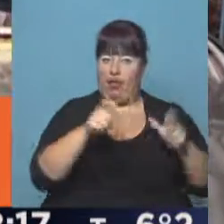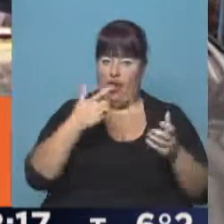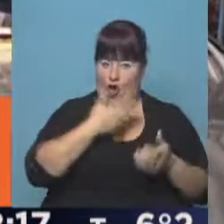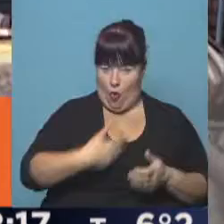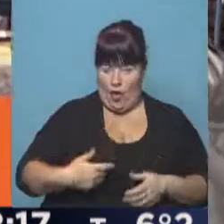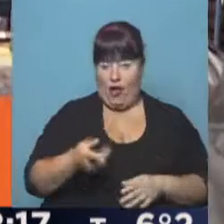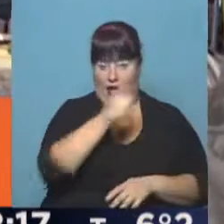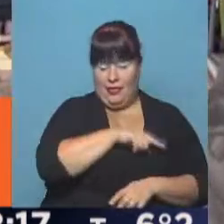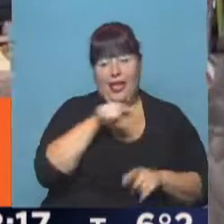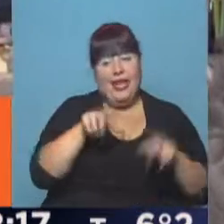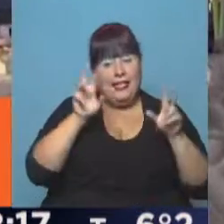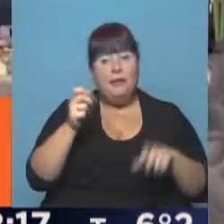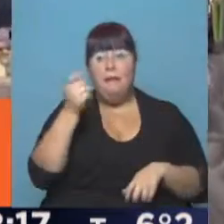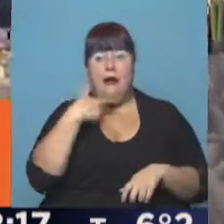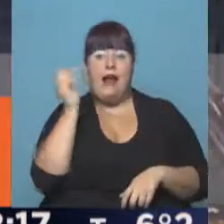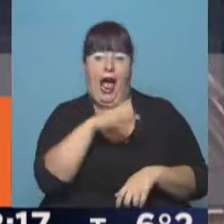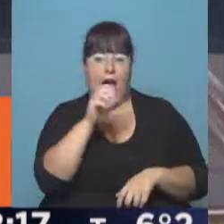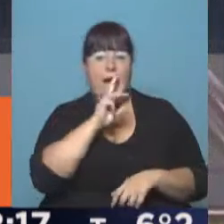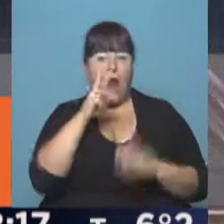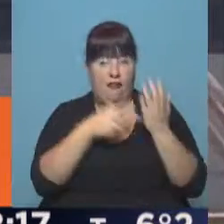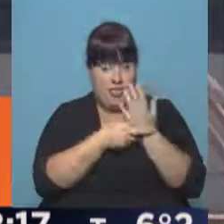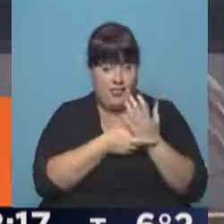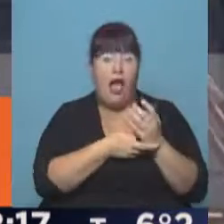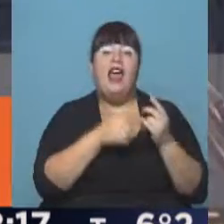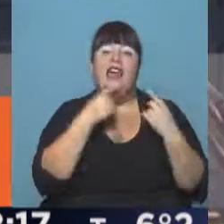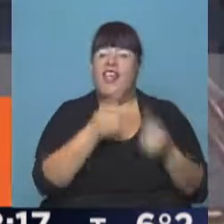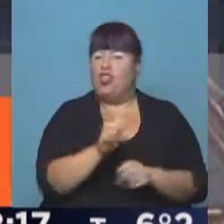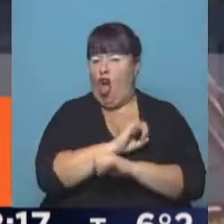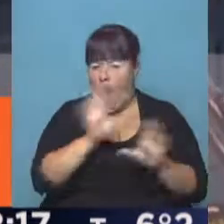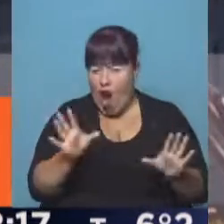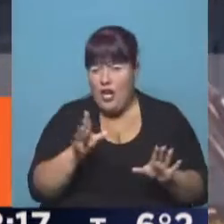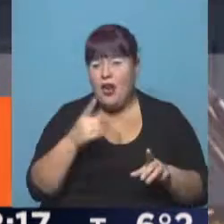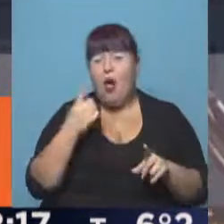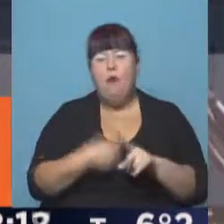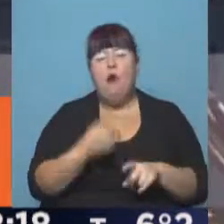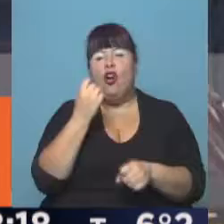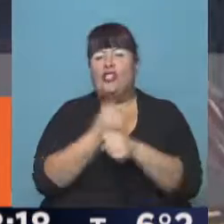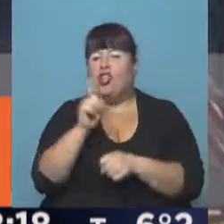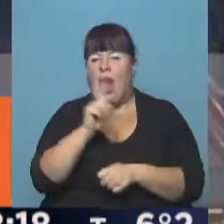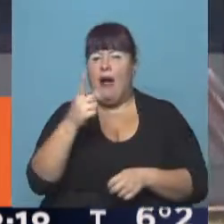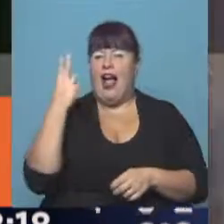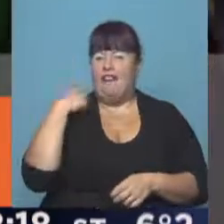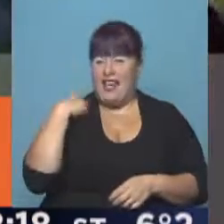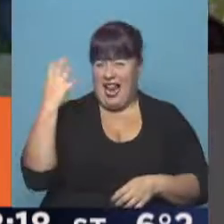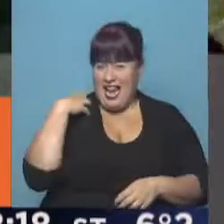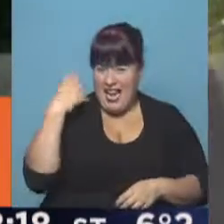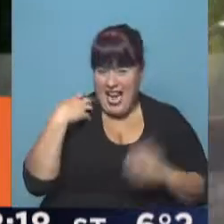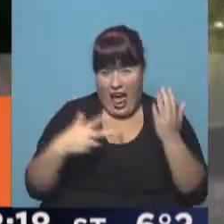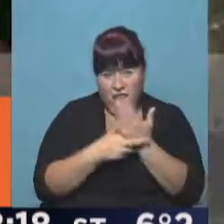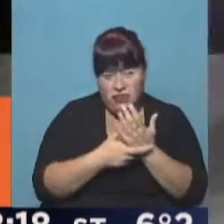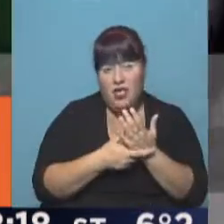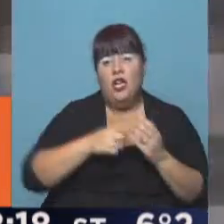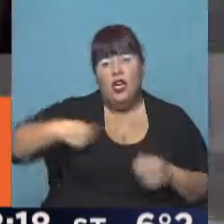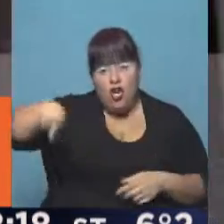Respecto a este tema, Macri criticó a Gilles Carbó, dijo: es terrible que por la inacción de la procuradora general